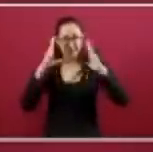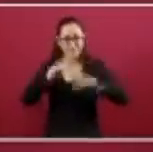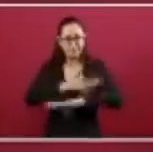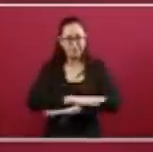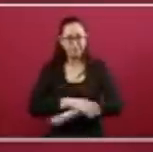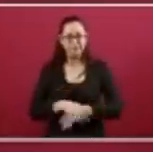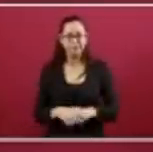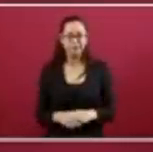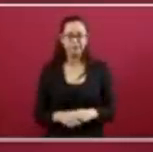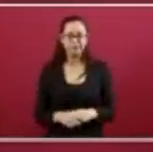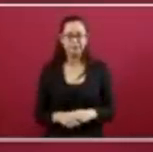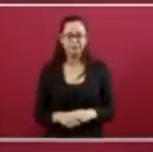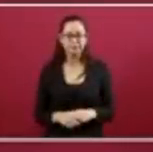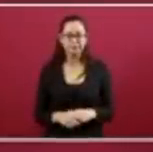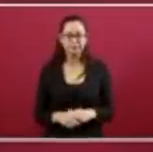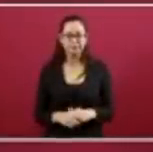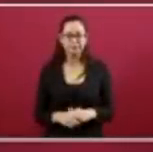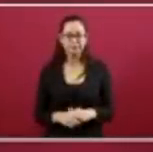para